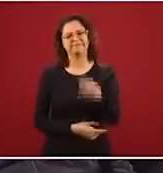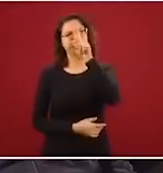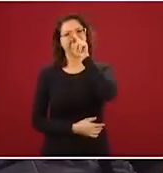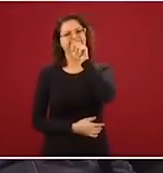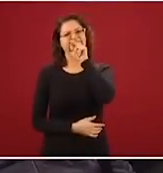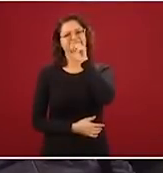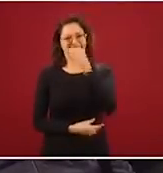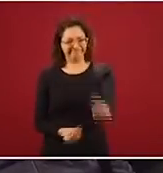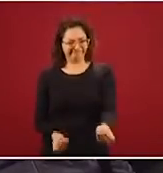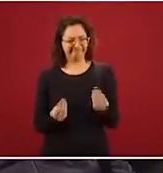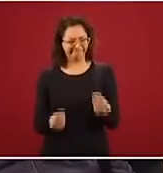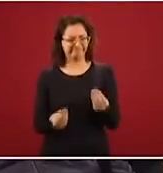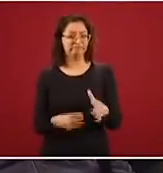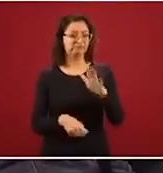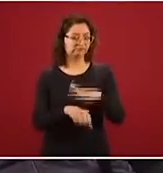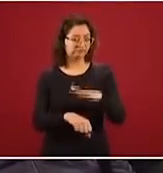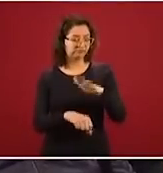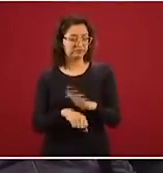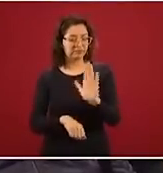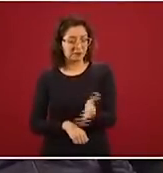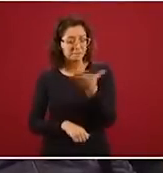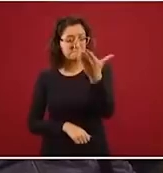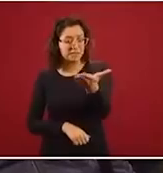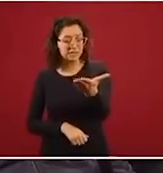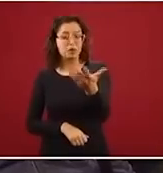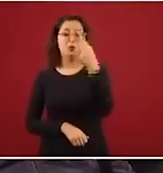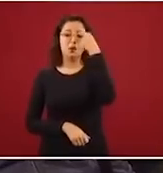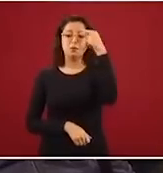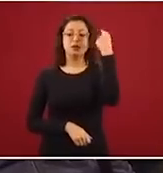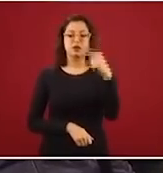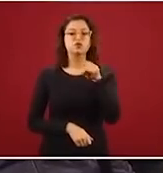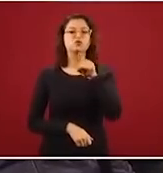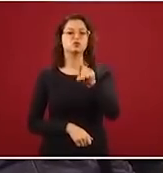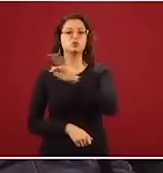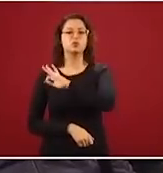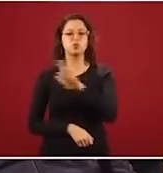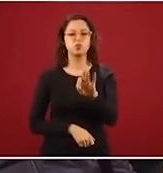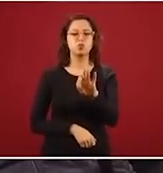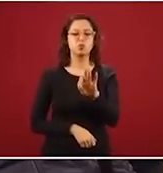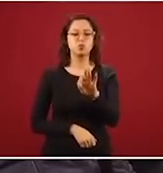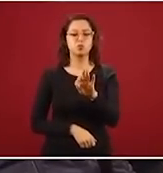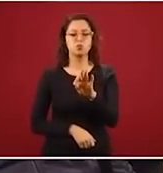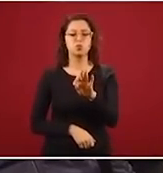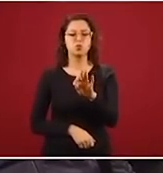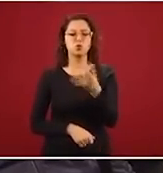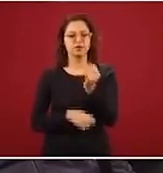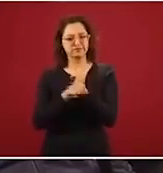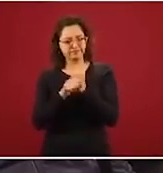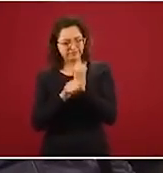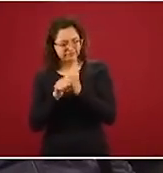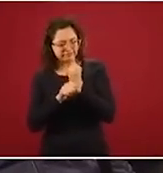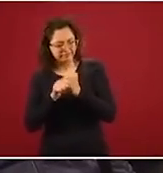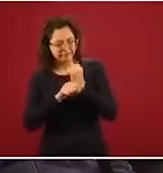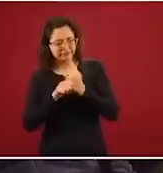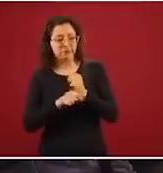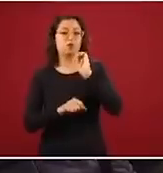ahí y pues es un llamado que se le hace para que de esta manera usted pueda pues investigar, o en